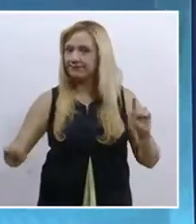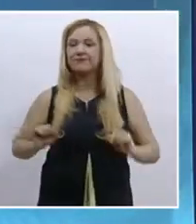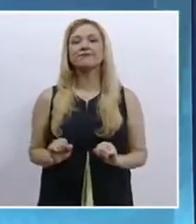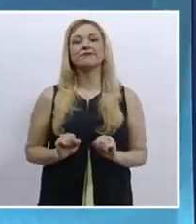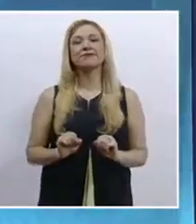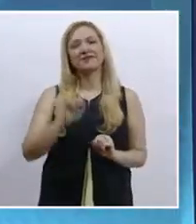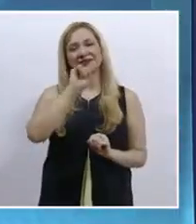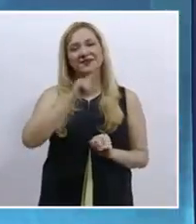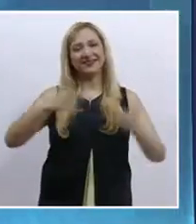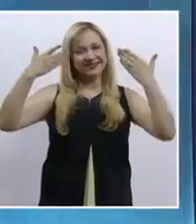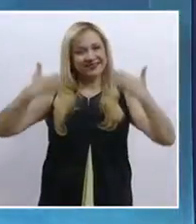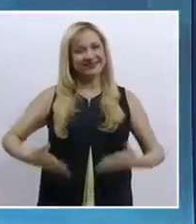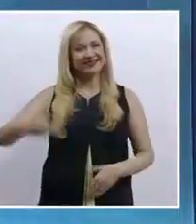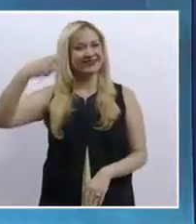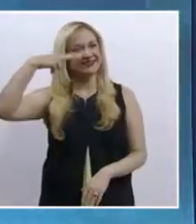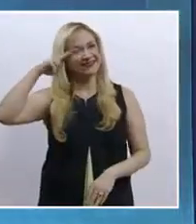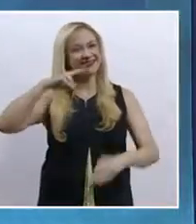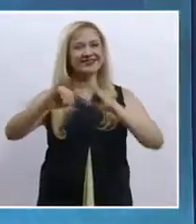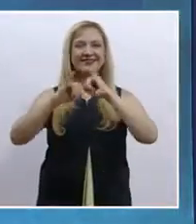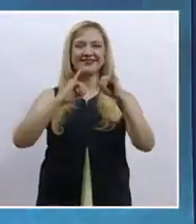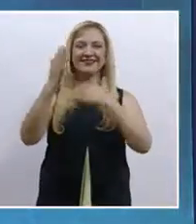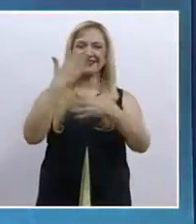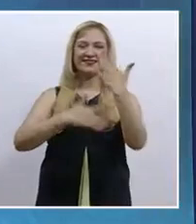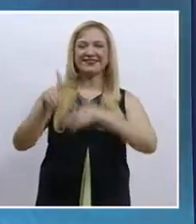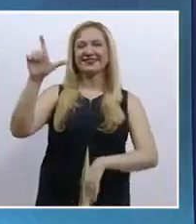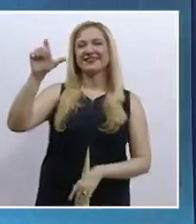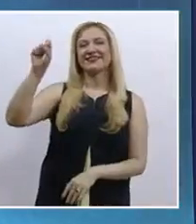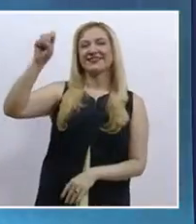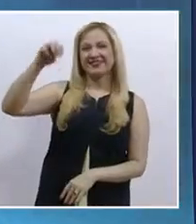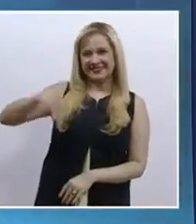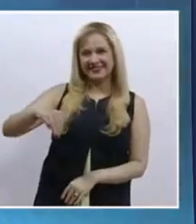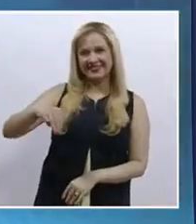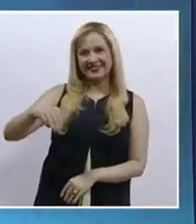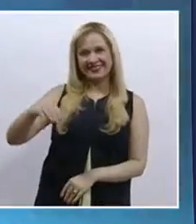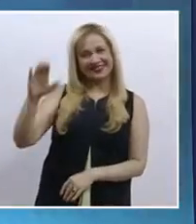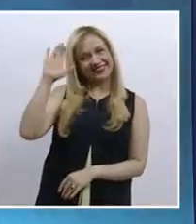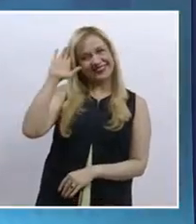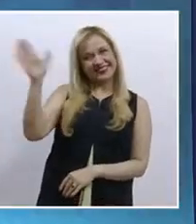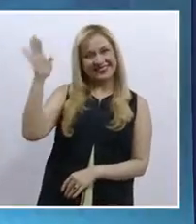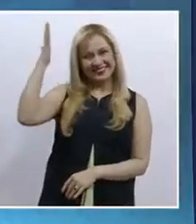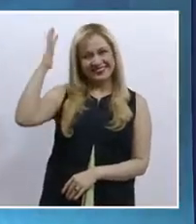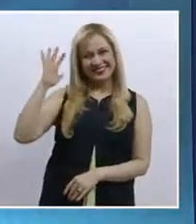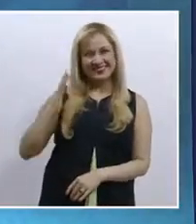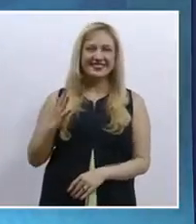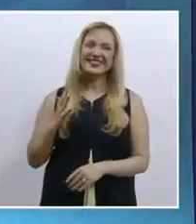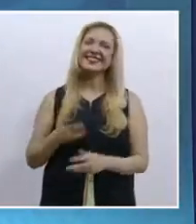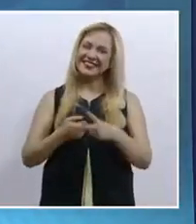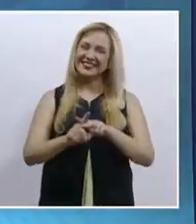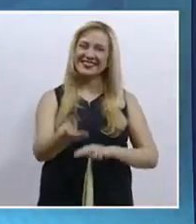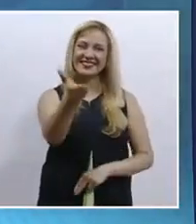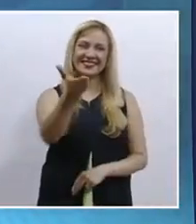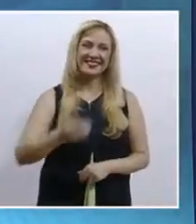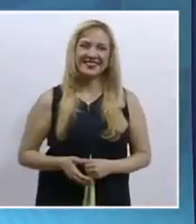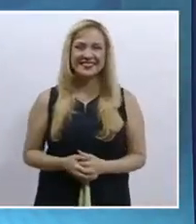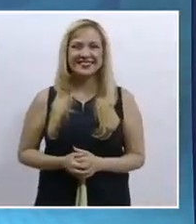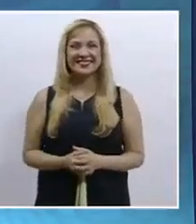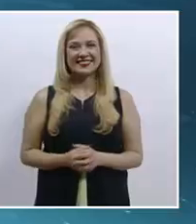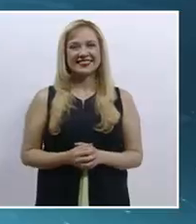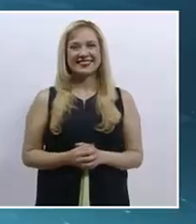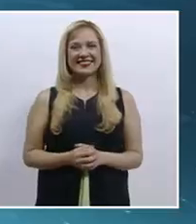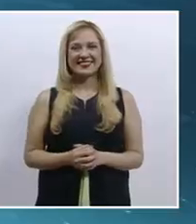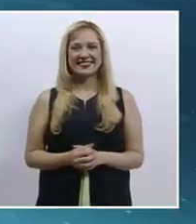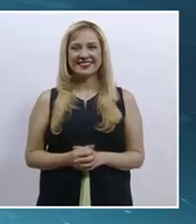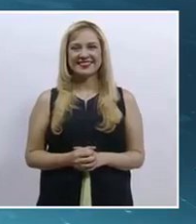Federación. Saludo a mi compañera Nidia Díaz en la interpretación en lengua de señas mexicana. Hola, Nidia. Y es así como iniciamos.